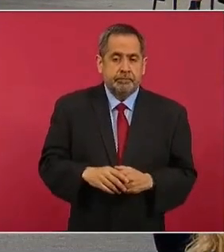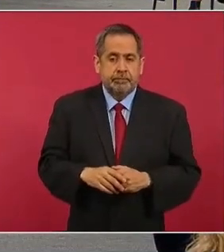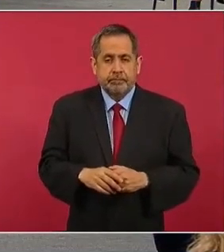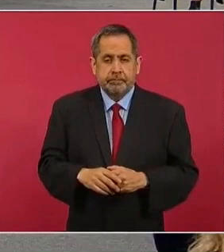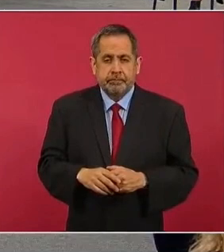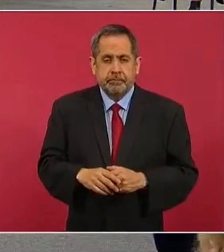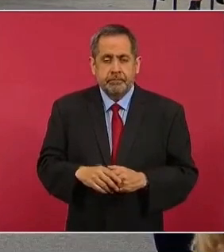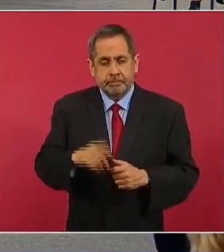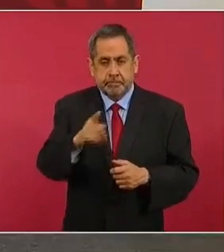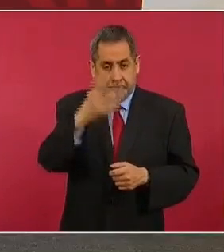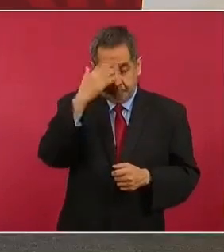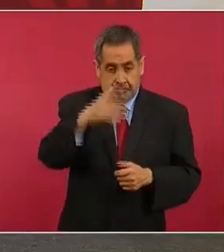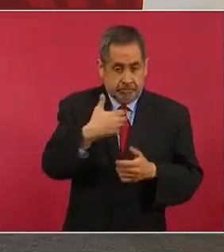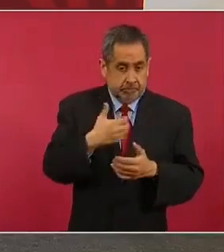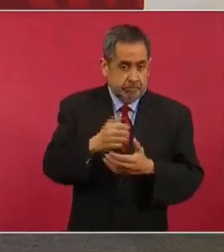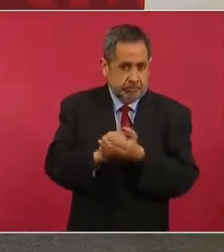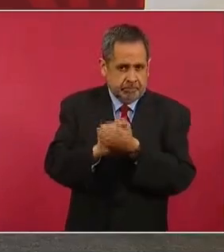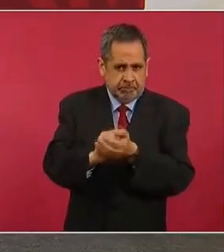a la lotería